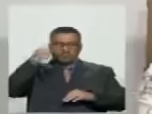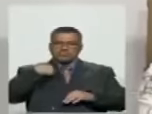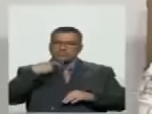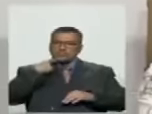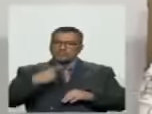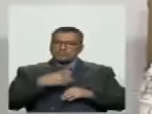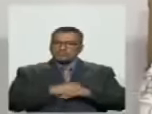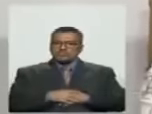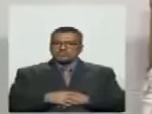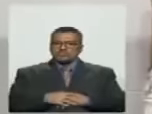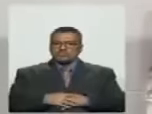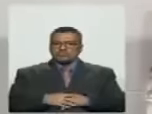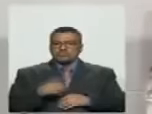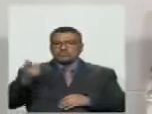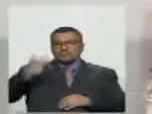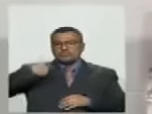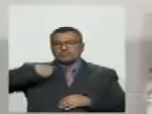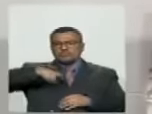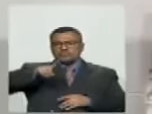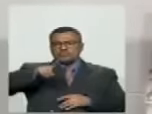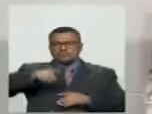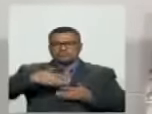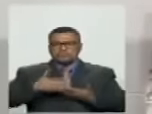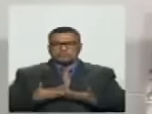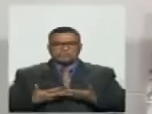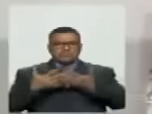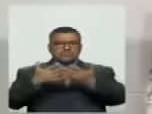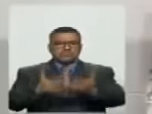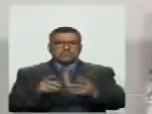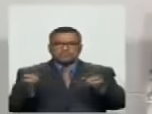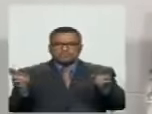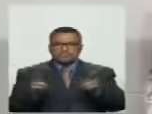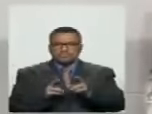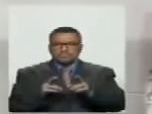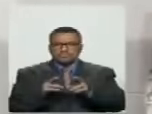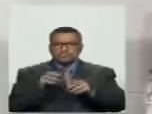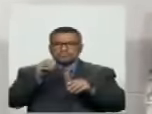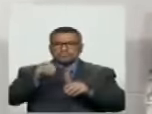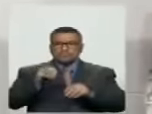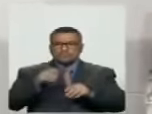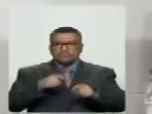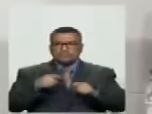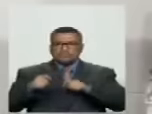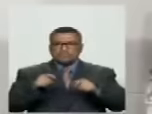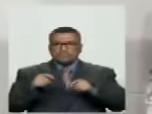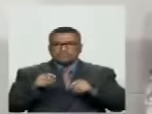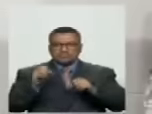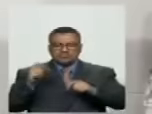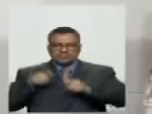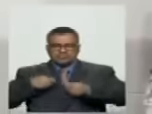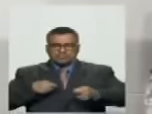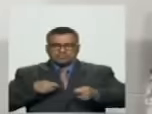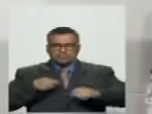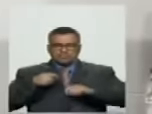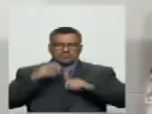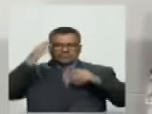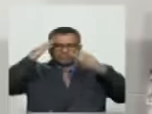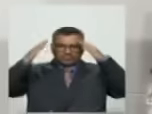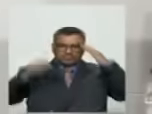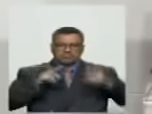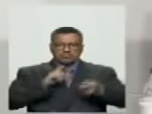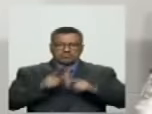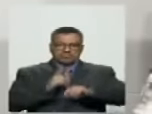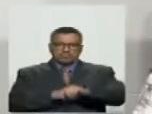dice. Tenemos que proporcionarle un pequeño chute de dopamina, un pequeño shot de dopamina, cada